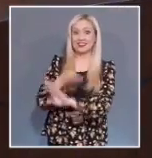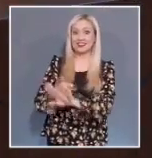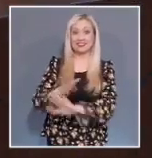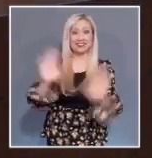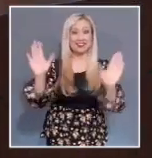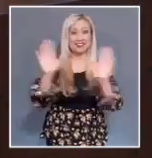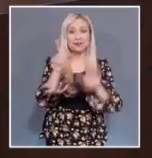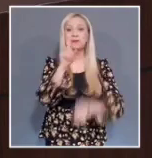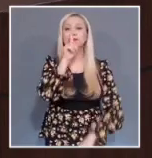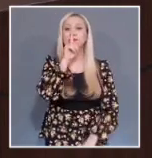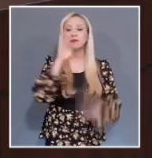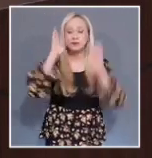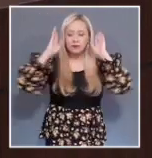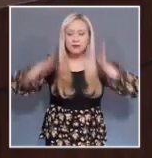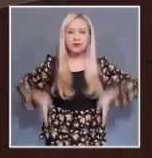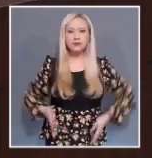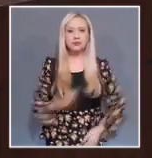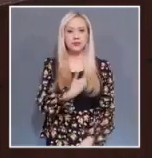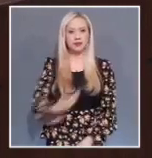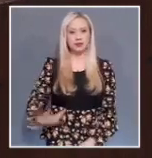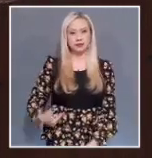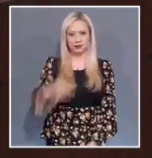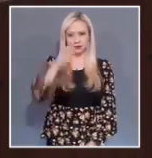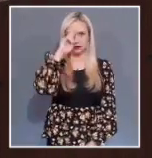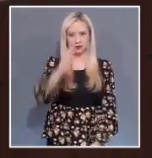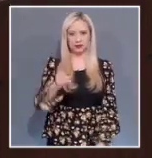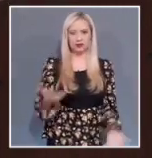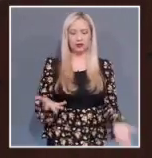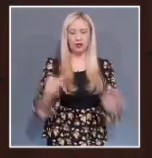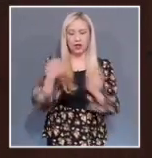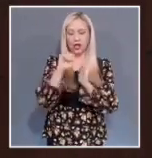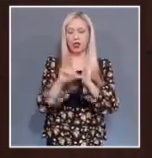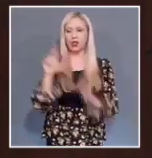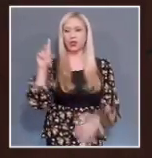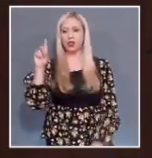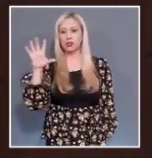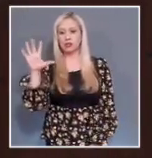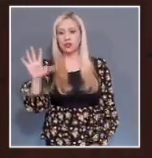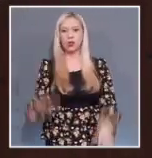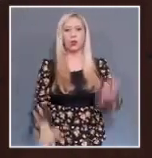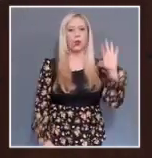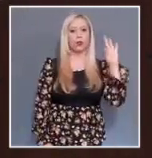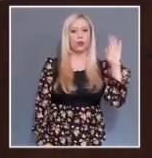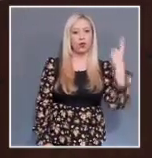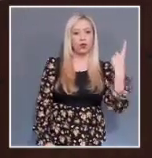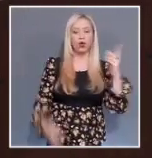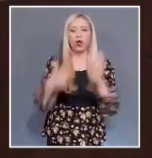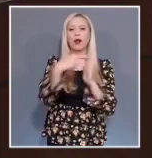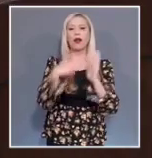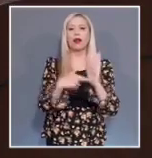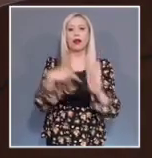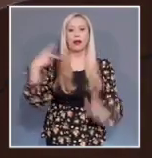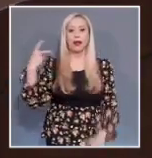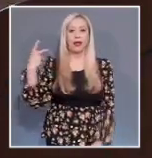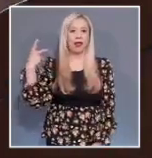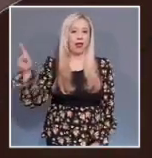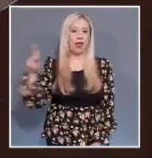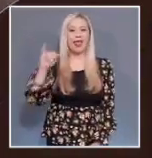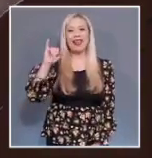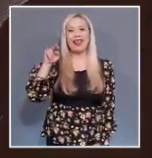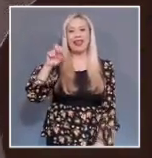declarar la validez de los artículos 35 y 41 del reglamento del INE que regulan